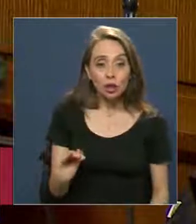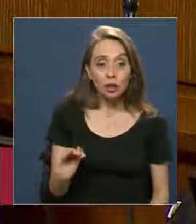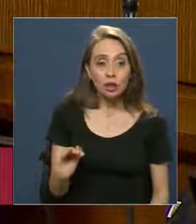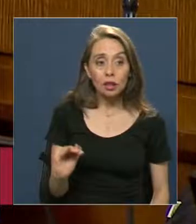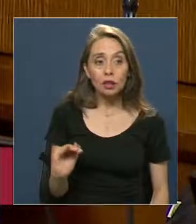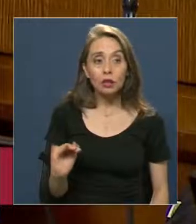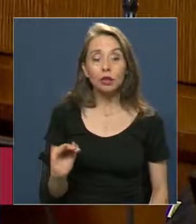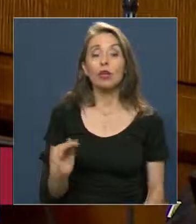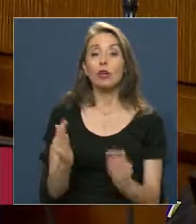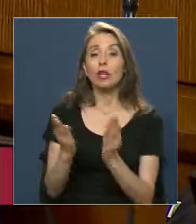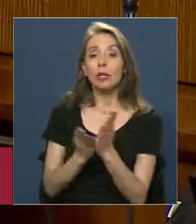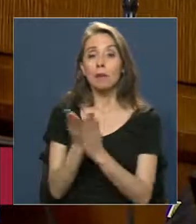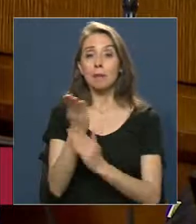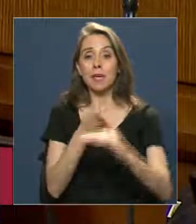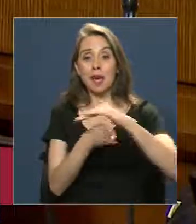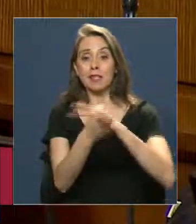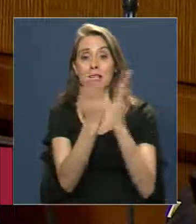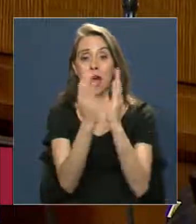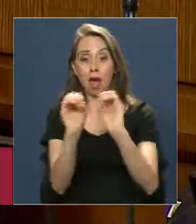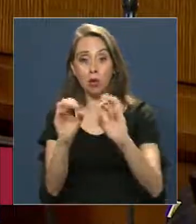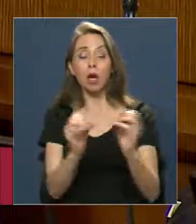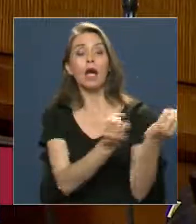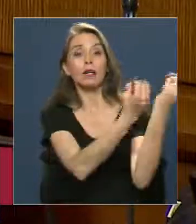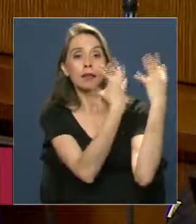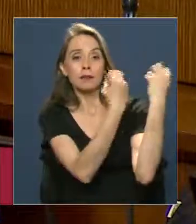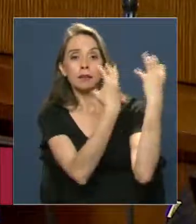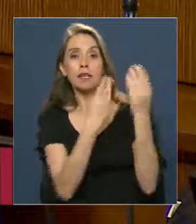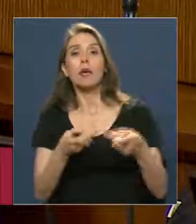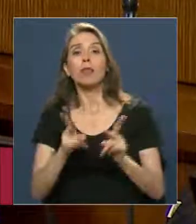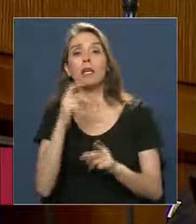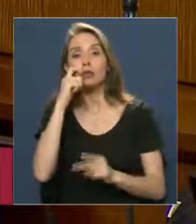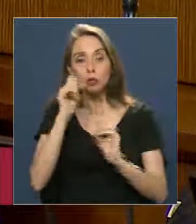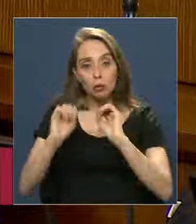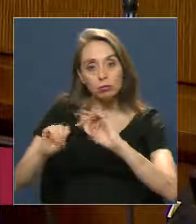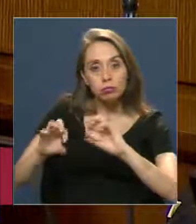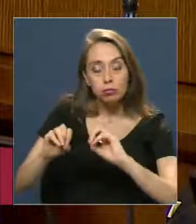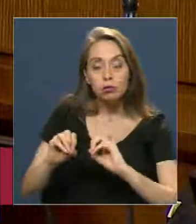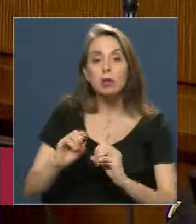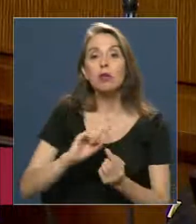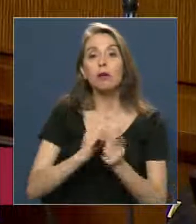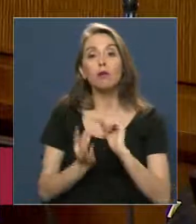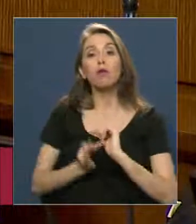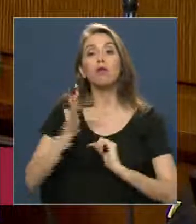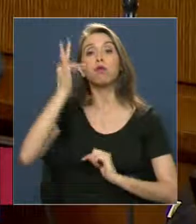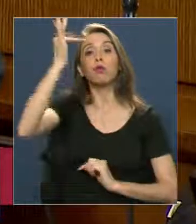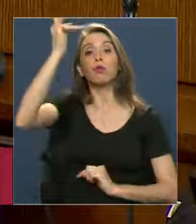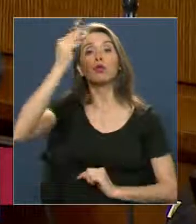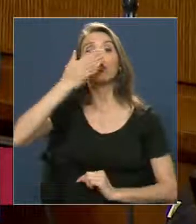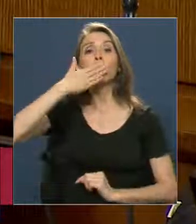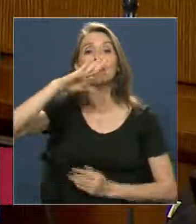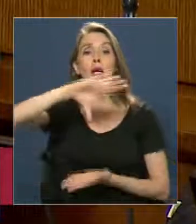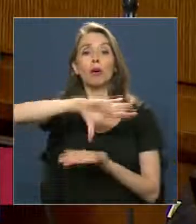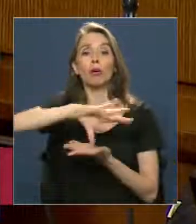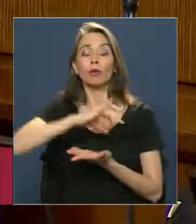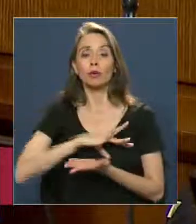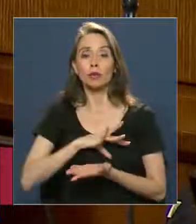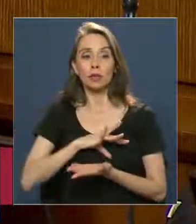tomando educación en nuestro país, porque eso va a permitir crear un mejor país, un país donde sepamos